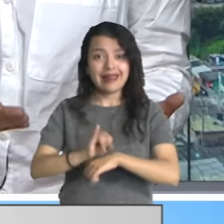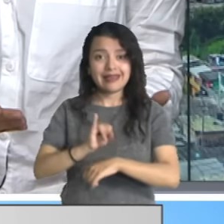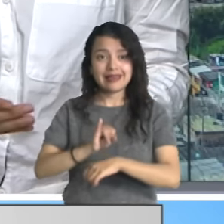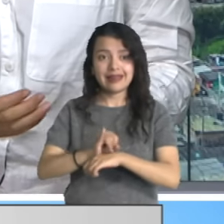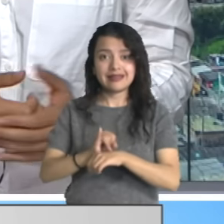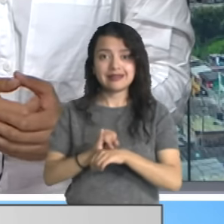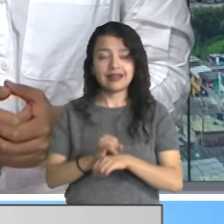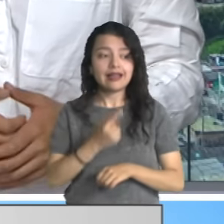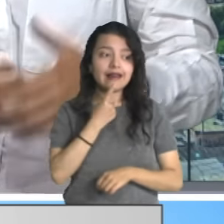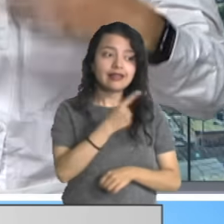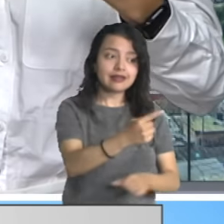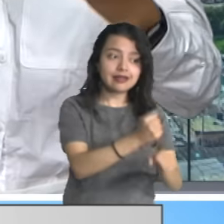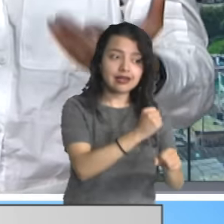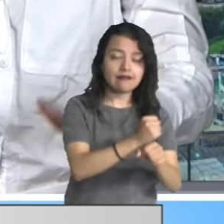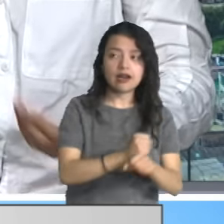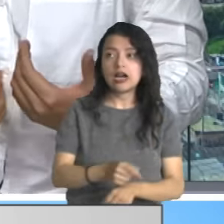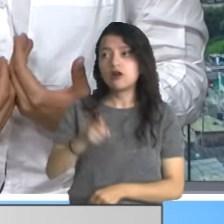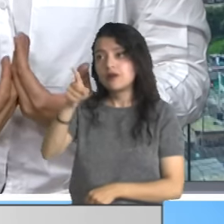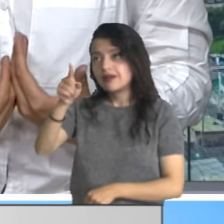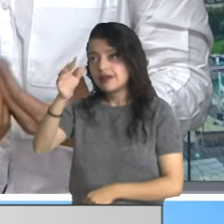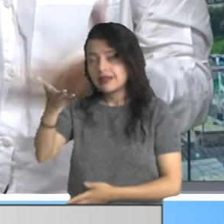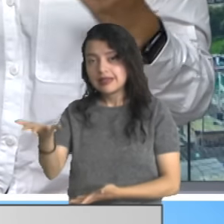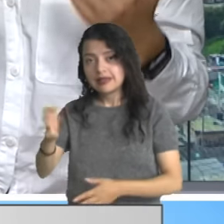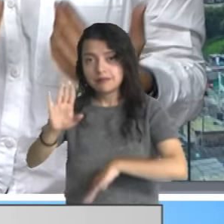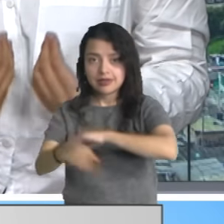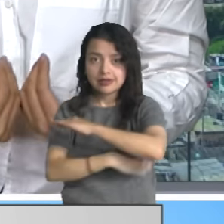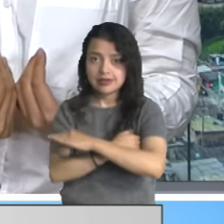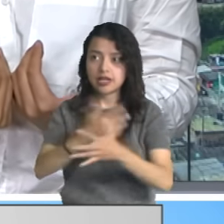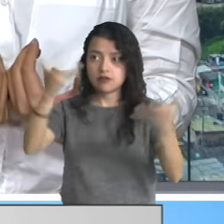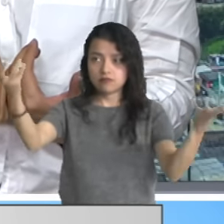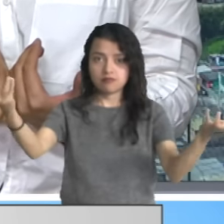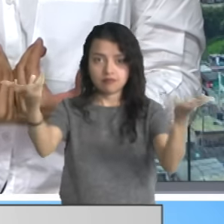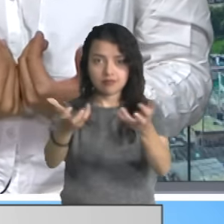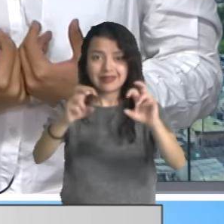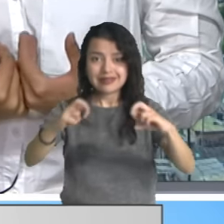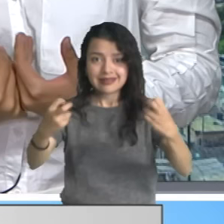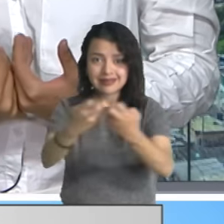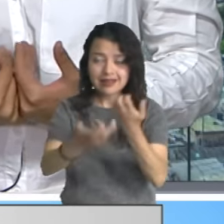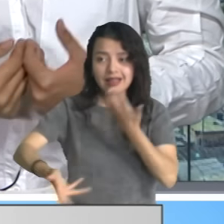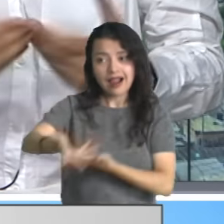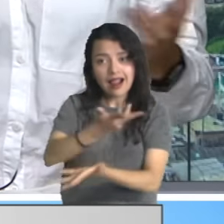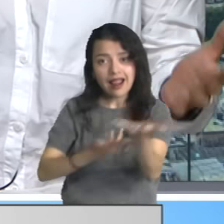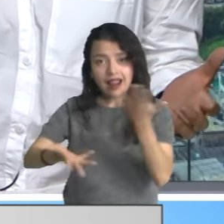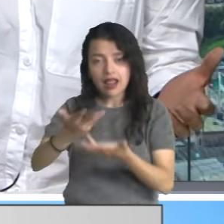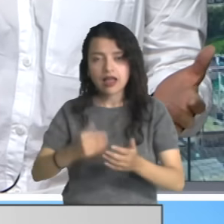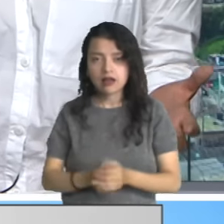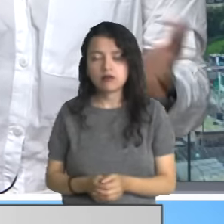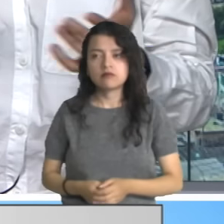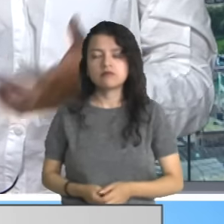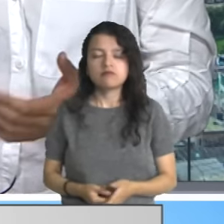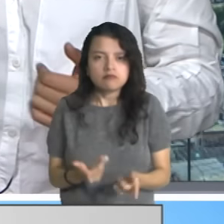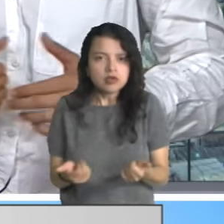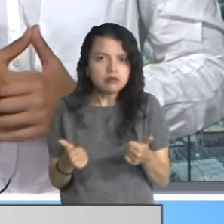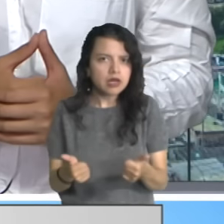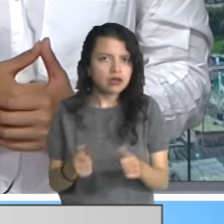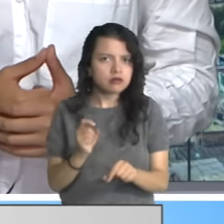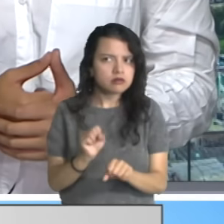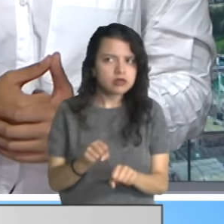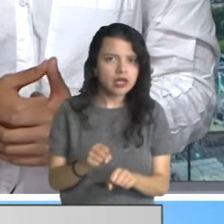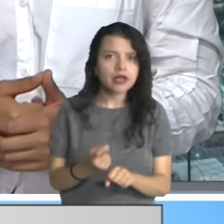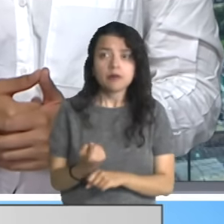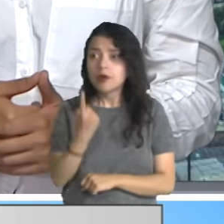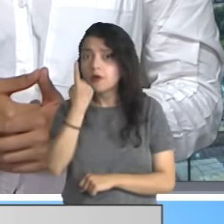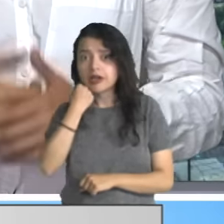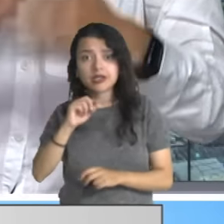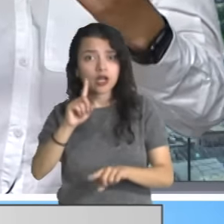como a los trabajadores a sentarse nuevamente, y eso fue lo que pasó esta semana. Sin embargo, ayer no pudieron los trabajadores